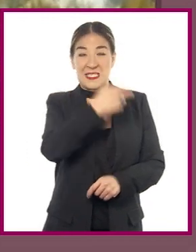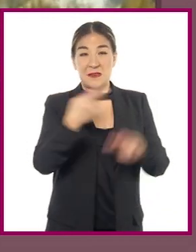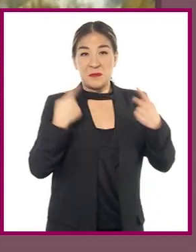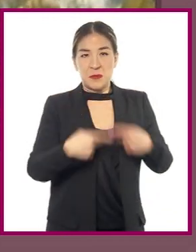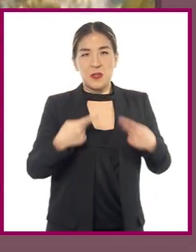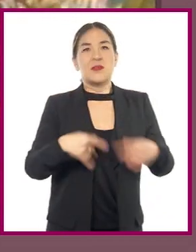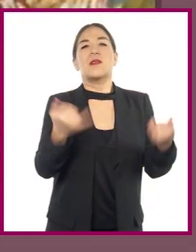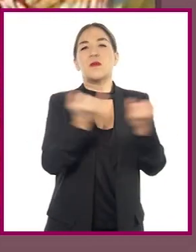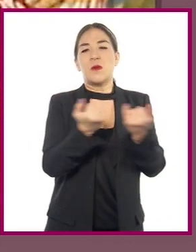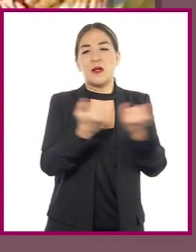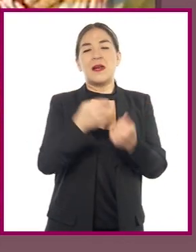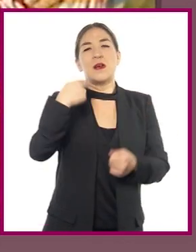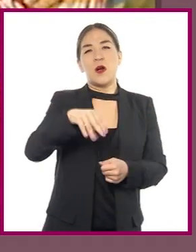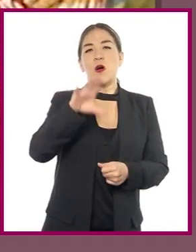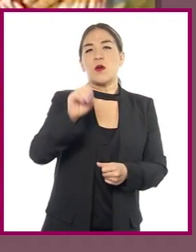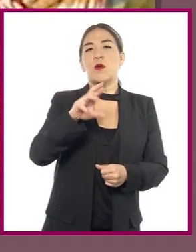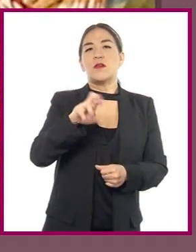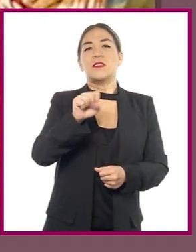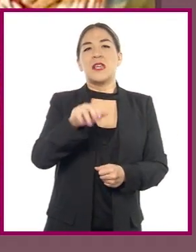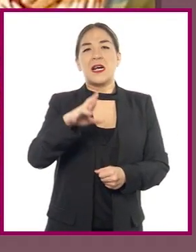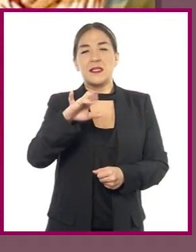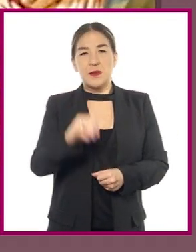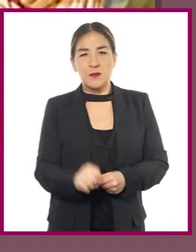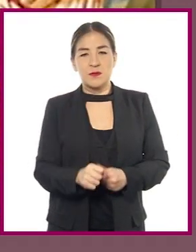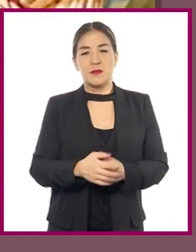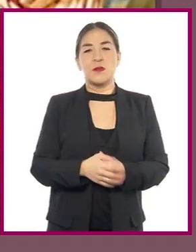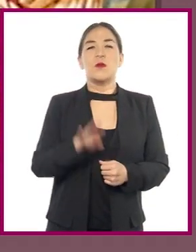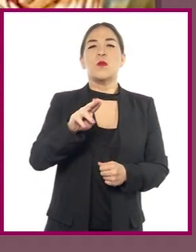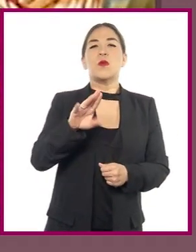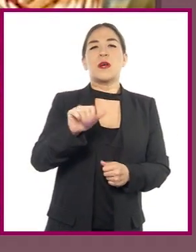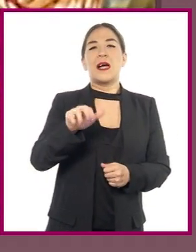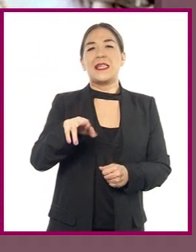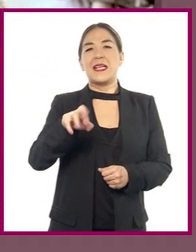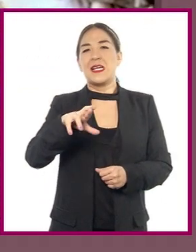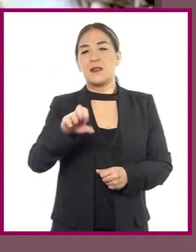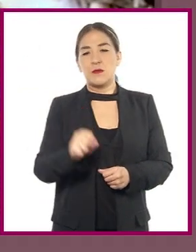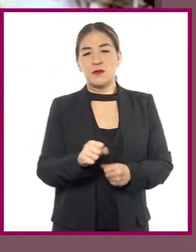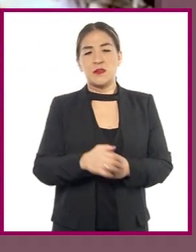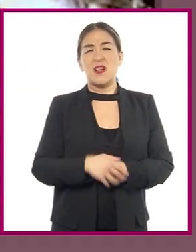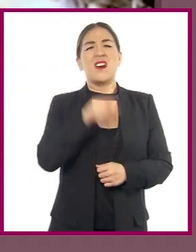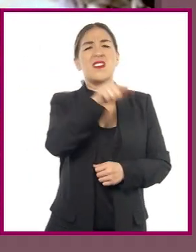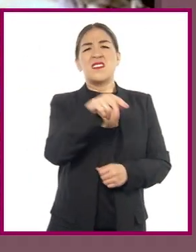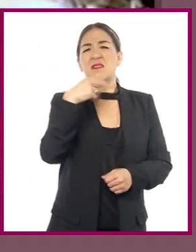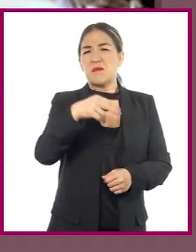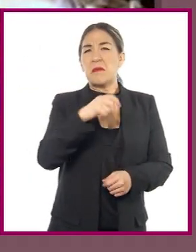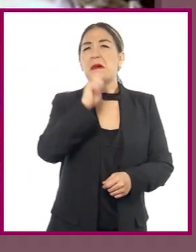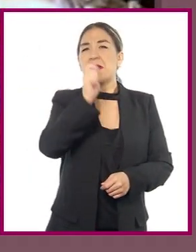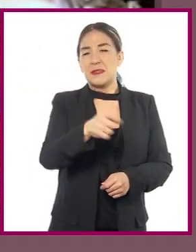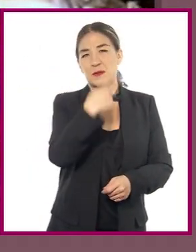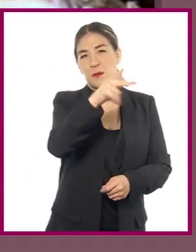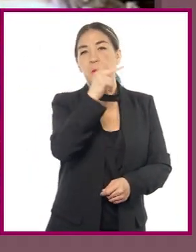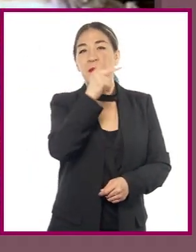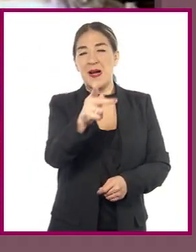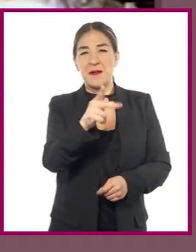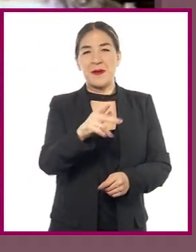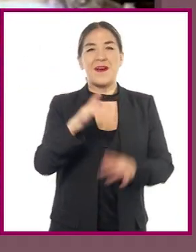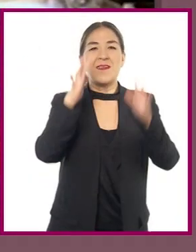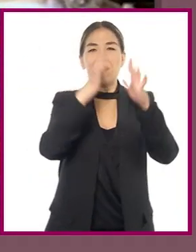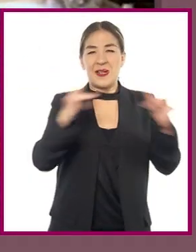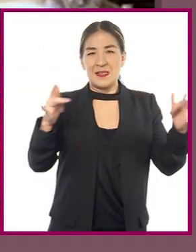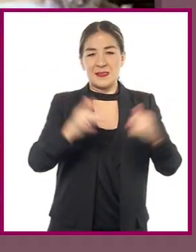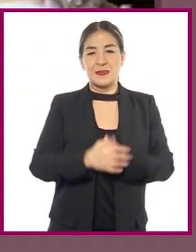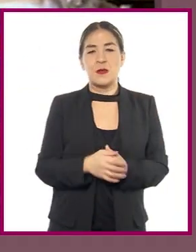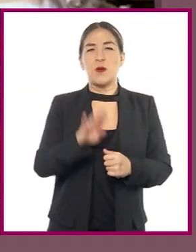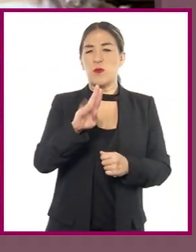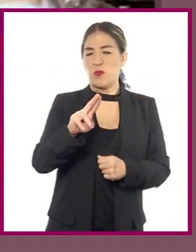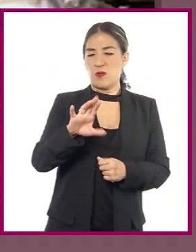fueron llamados corsarios, filibusteros o bucaneros, nombre que proviene de la palabra francesa boucan,